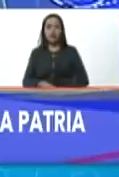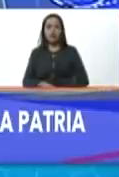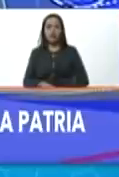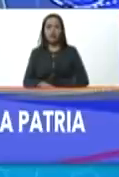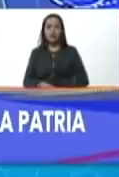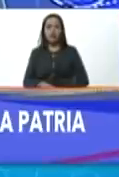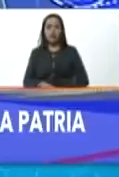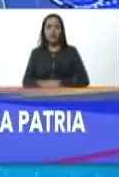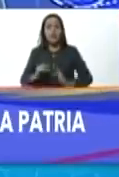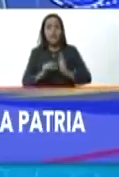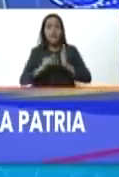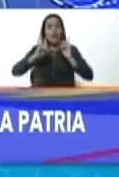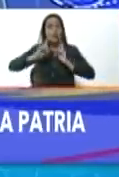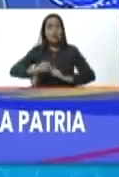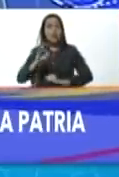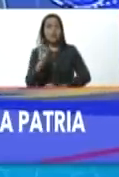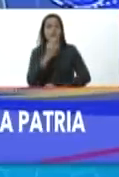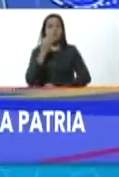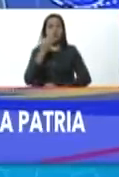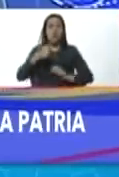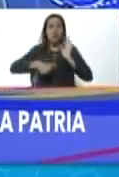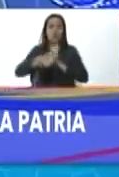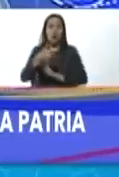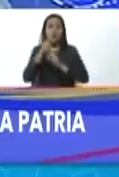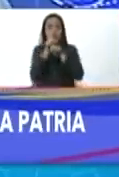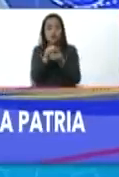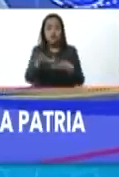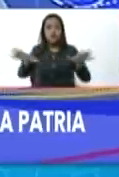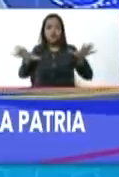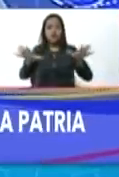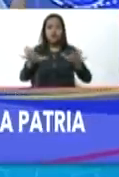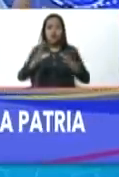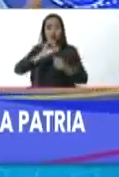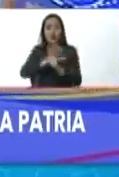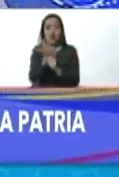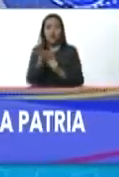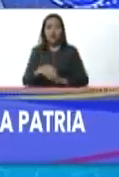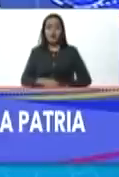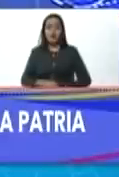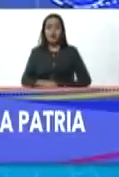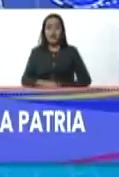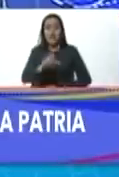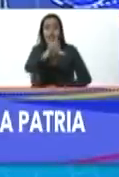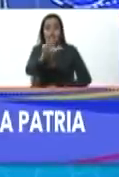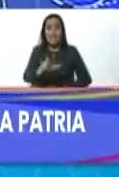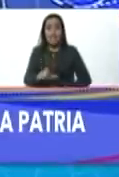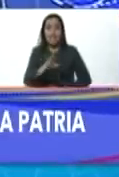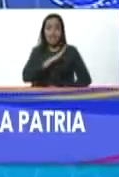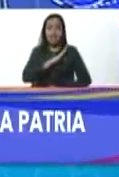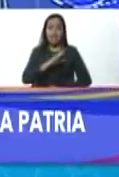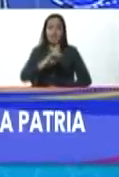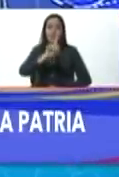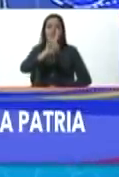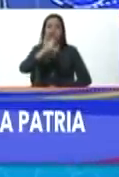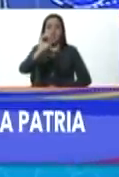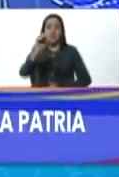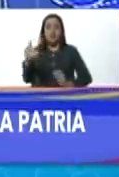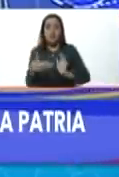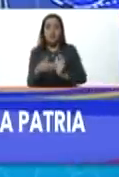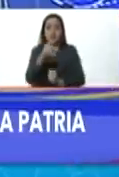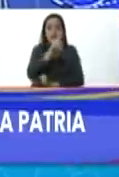Irán también es el tercero. Bueno, Italia tiene 10.149 casos